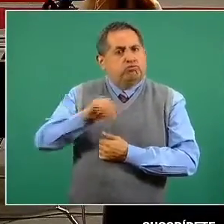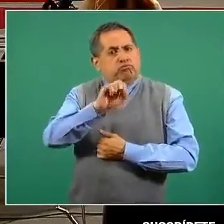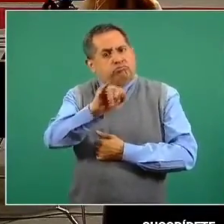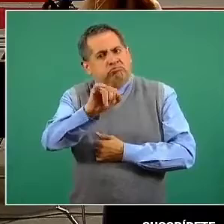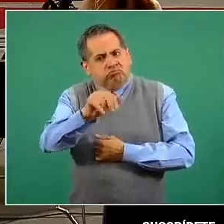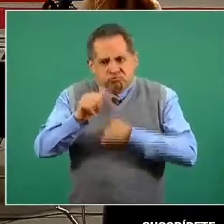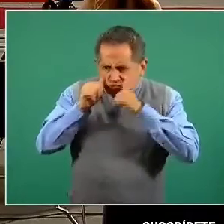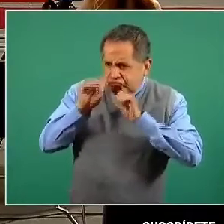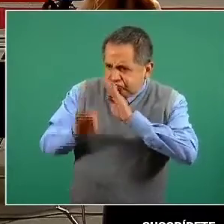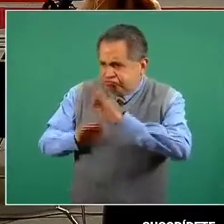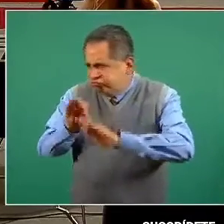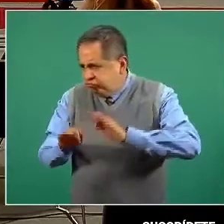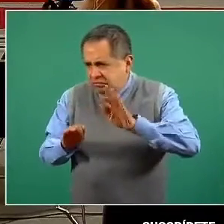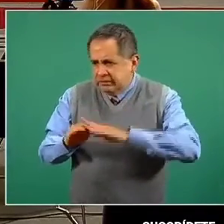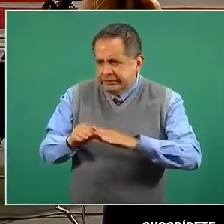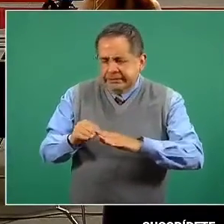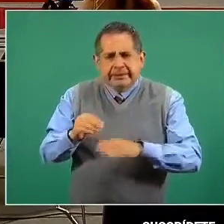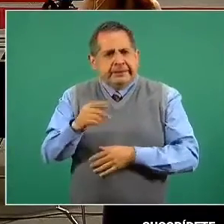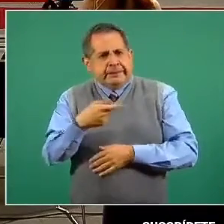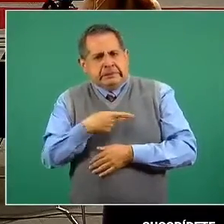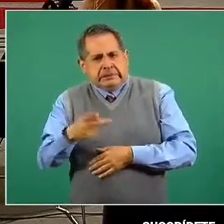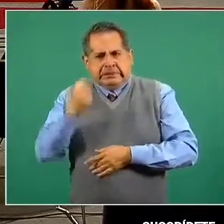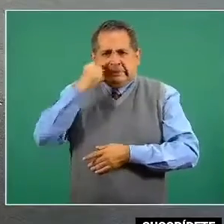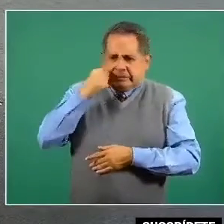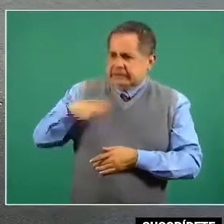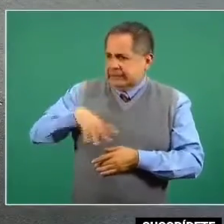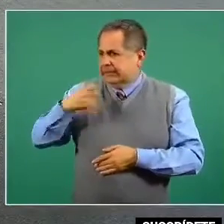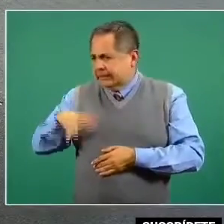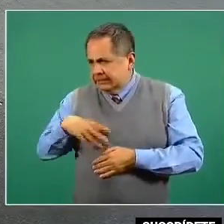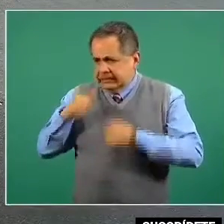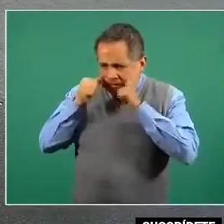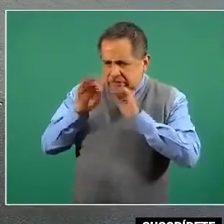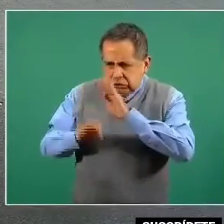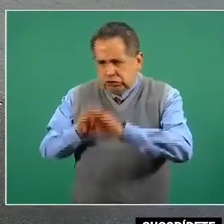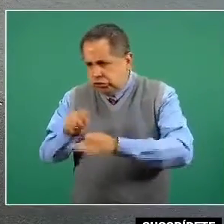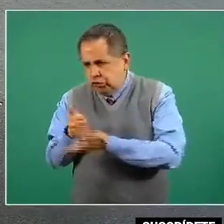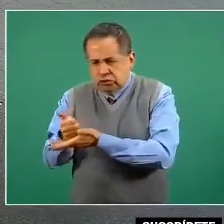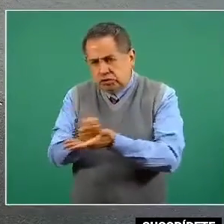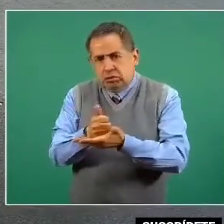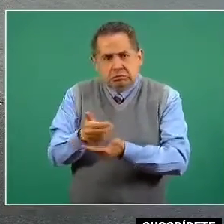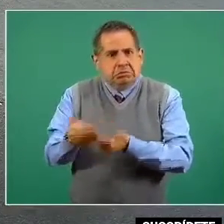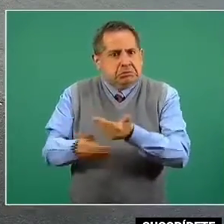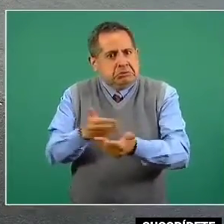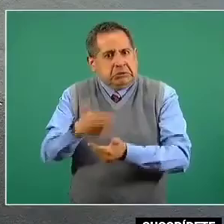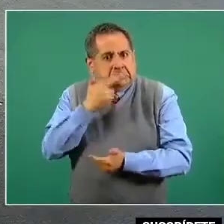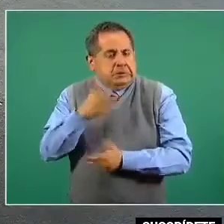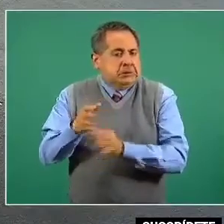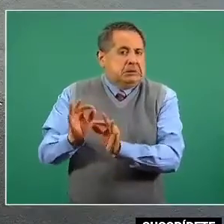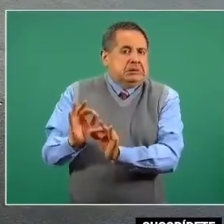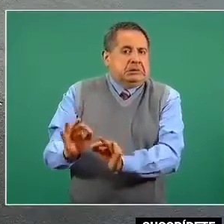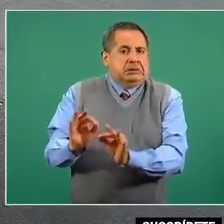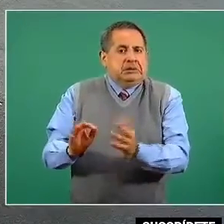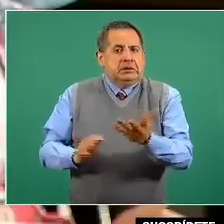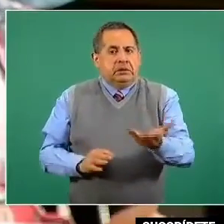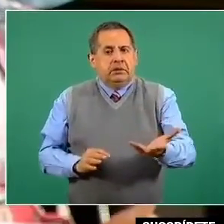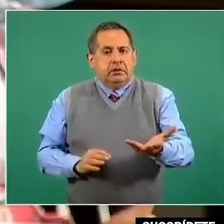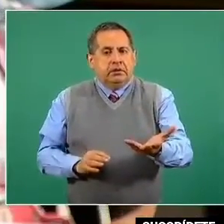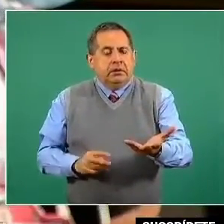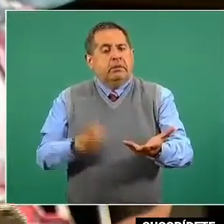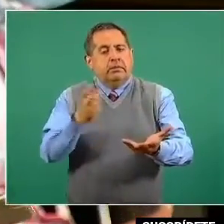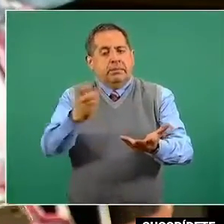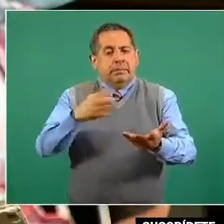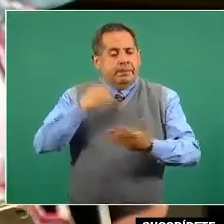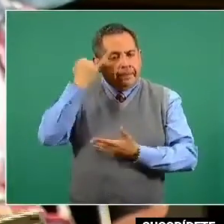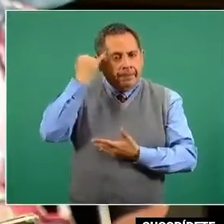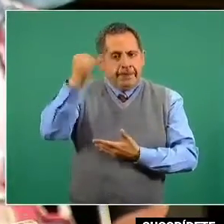la pandemia con todos sus altibajos, pero han estado esforzándose precisamente para sacarlo. Entonces, por eso hacía este señalamiento